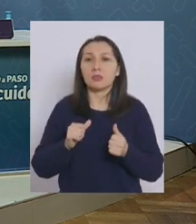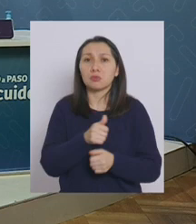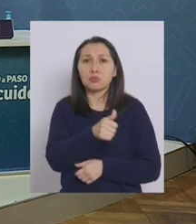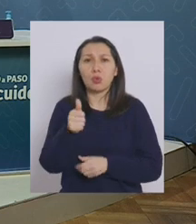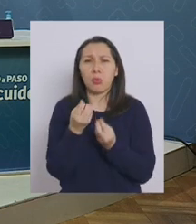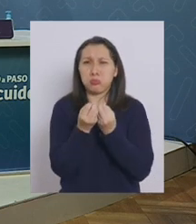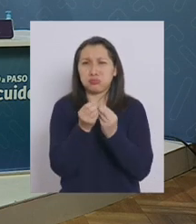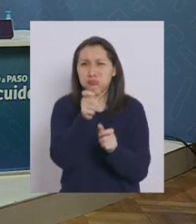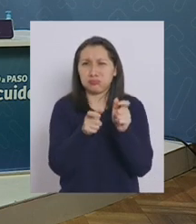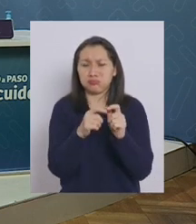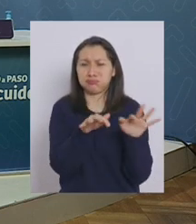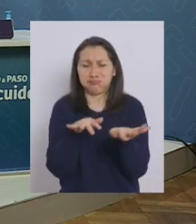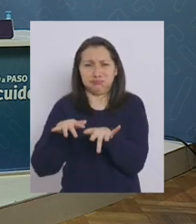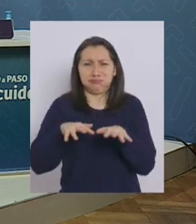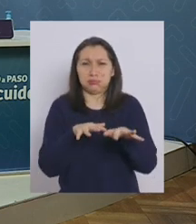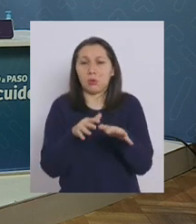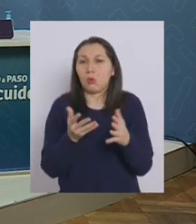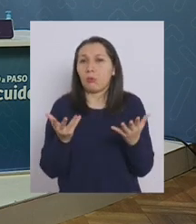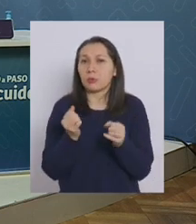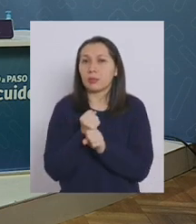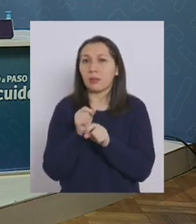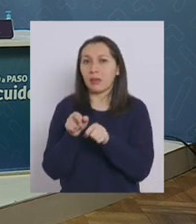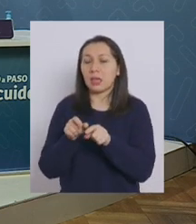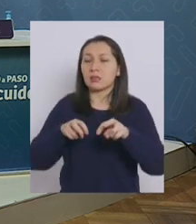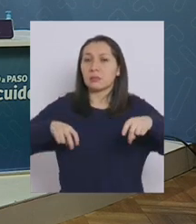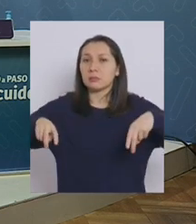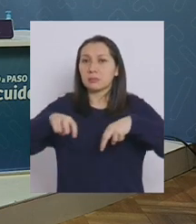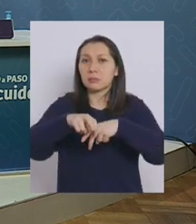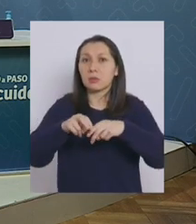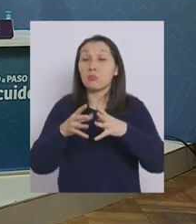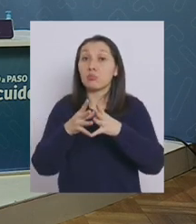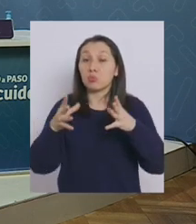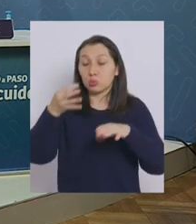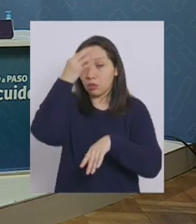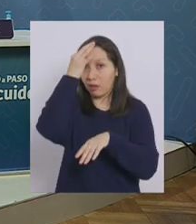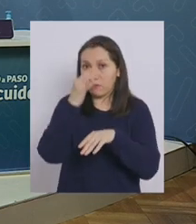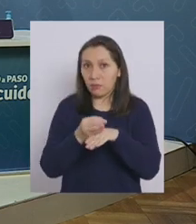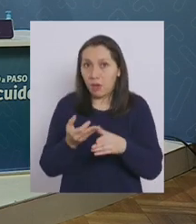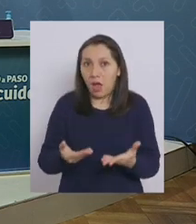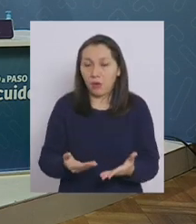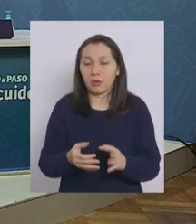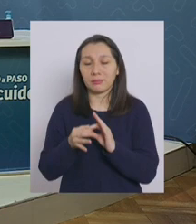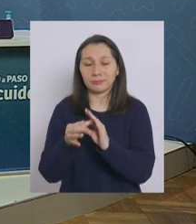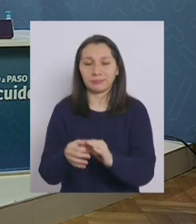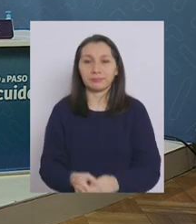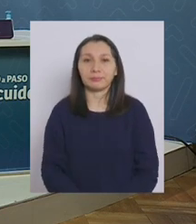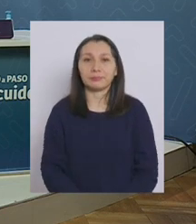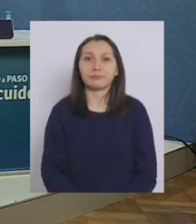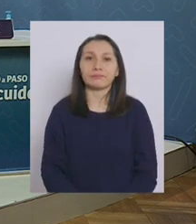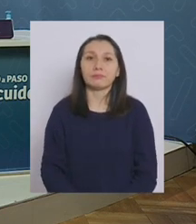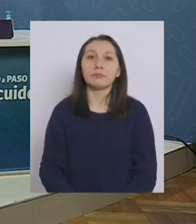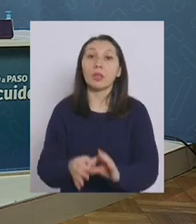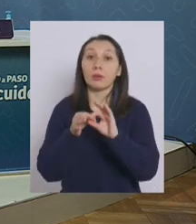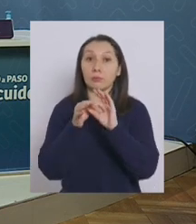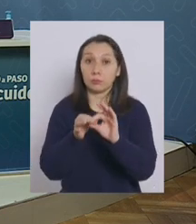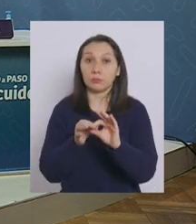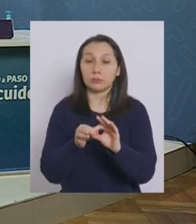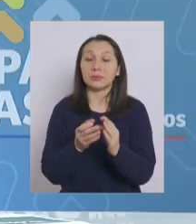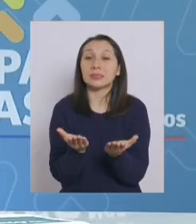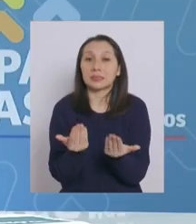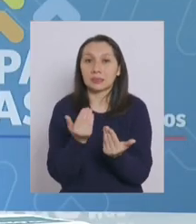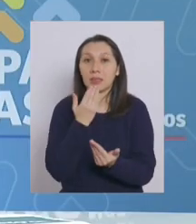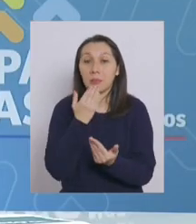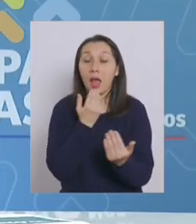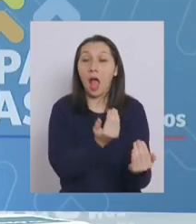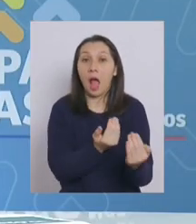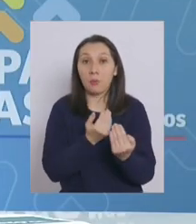todos amontonados. ¿Cómo se puede ir trabajando en aquello pensando en la movilidad y en los altos casos? Gracias. Muchas gracias. Bueno, requerimos también